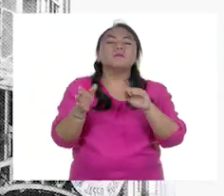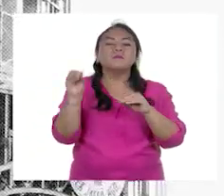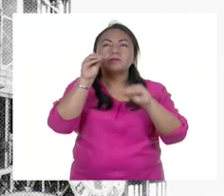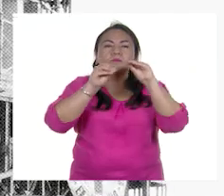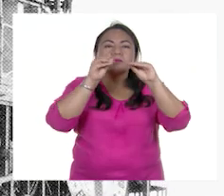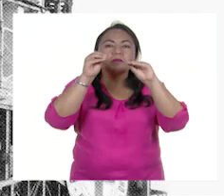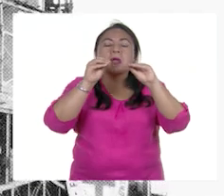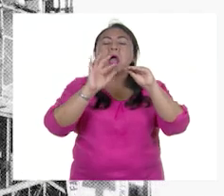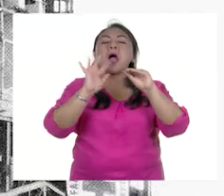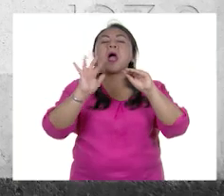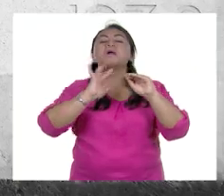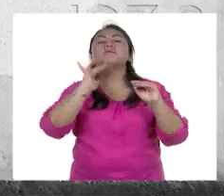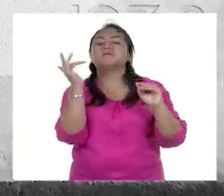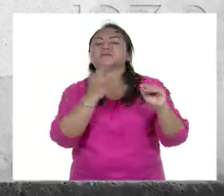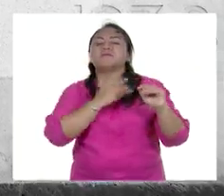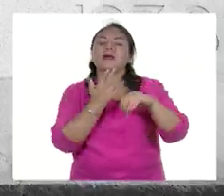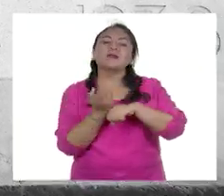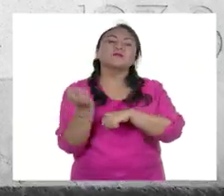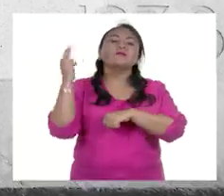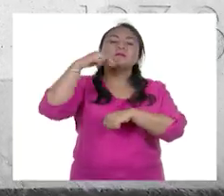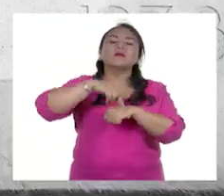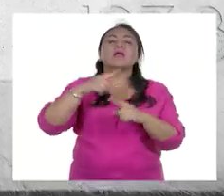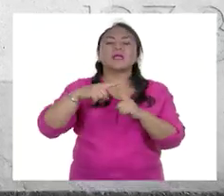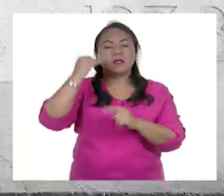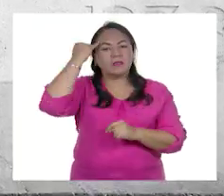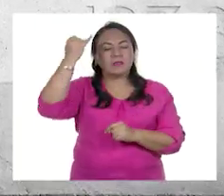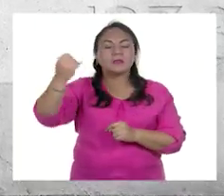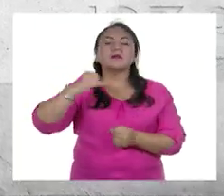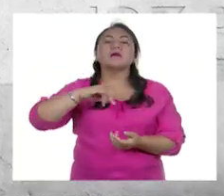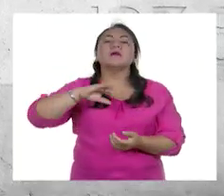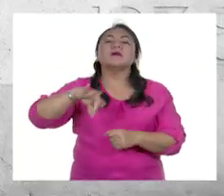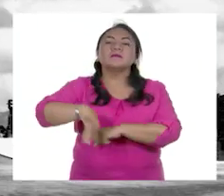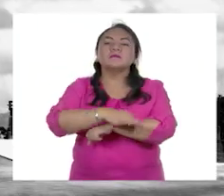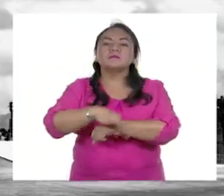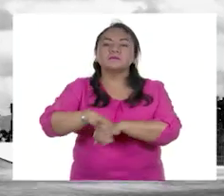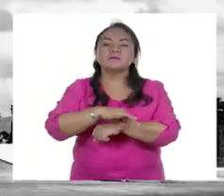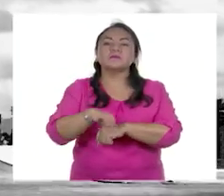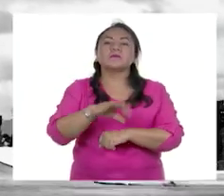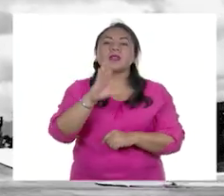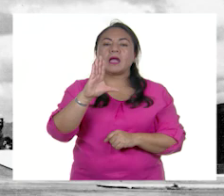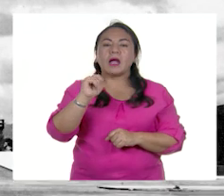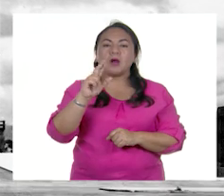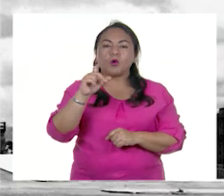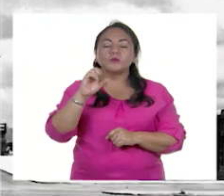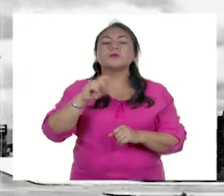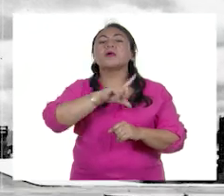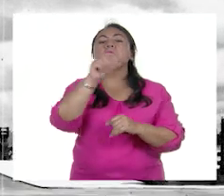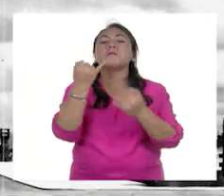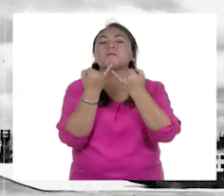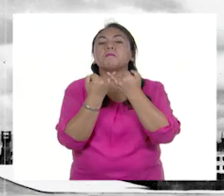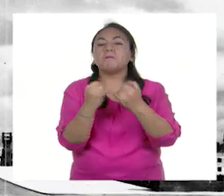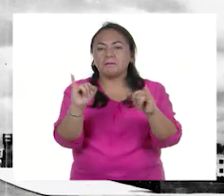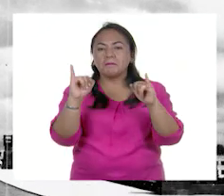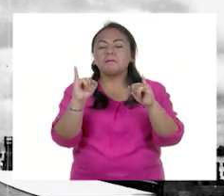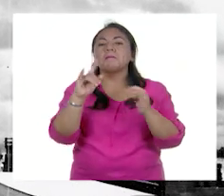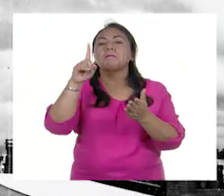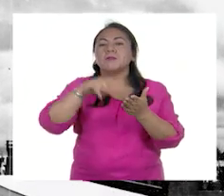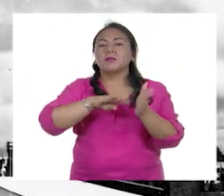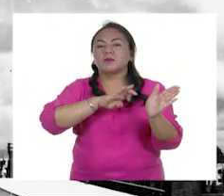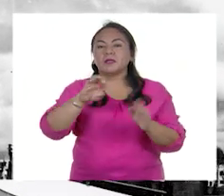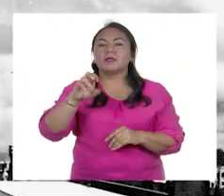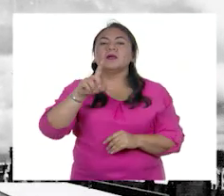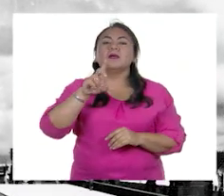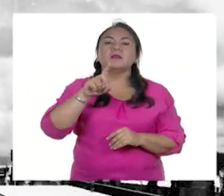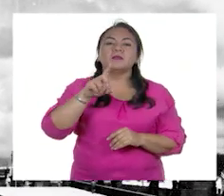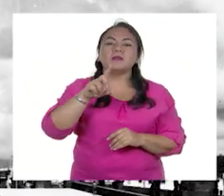a la Revolución Mexicana, planeado por el arquitecto Carlos Obregón Santacilia e inaugurado en 1938. Los